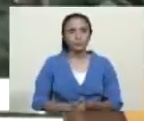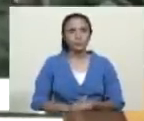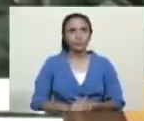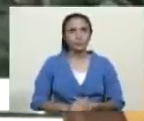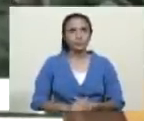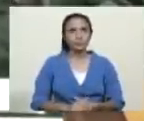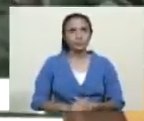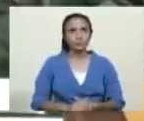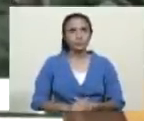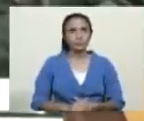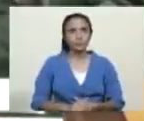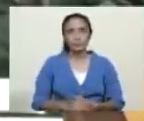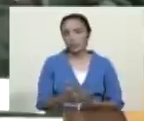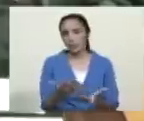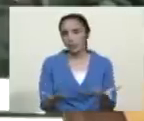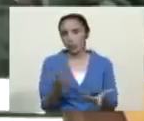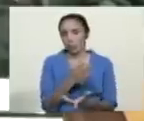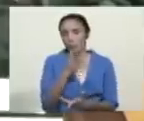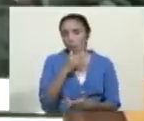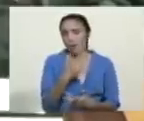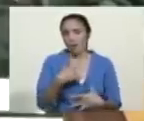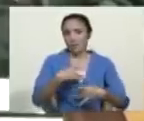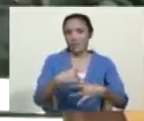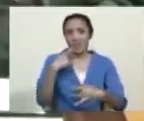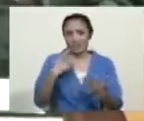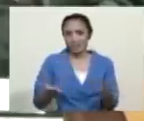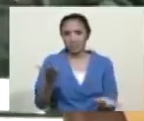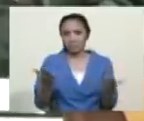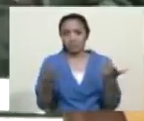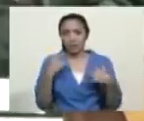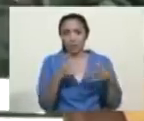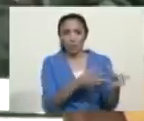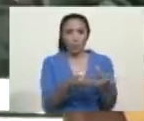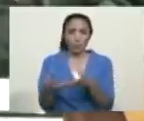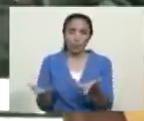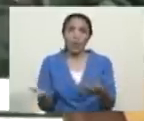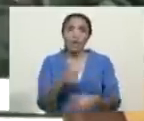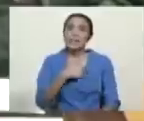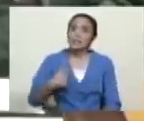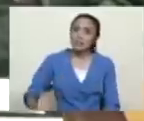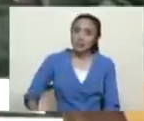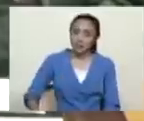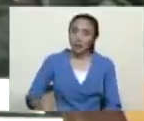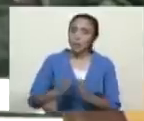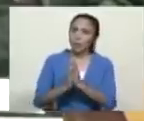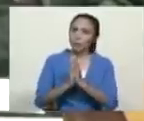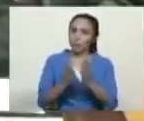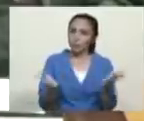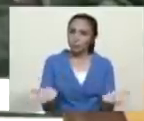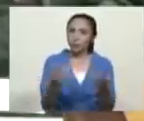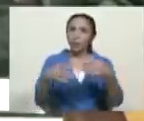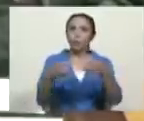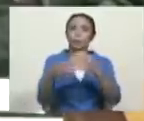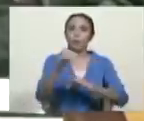regiones vecinas, lo cual no sirve a los intereses de ninguna de las partes. China insta a la comunidad internacional